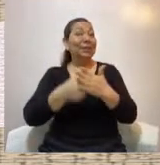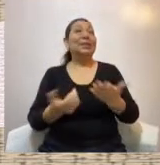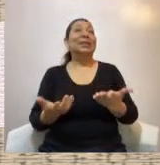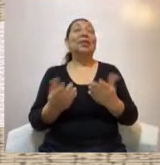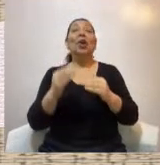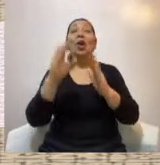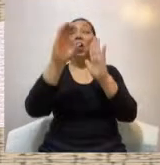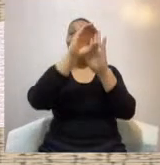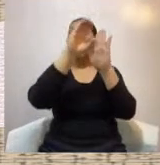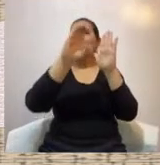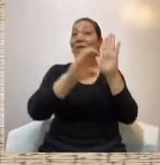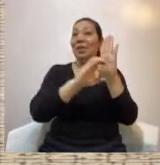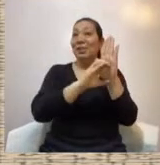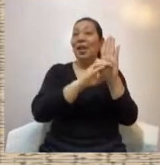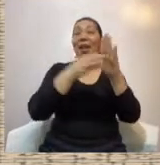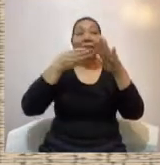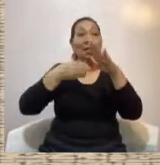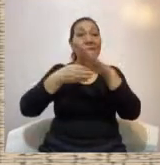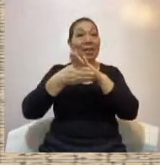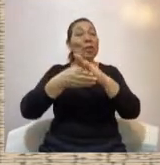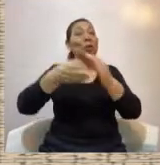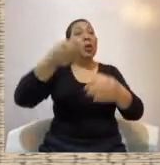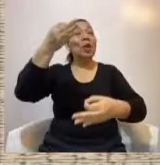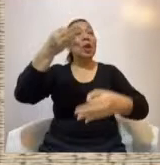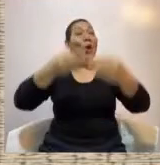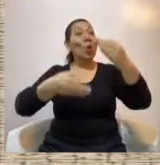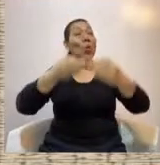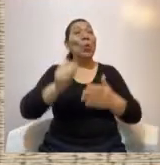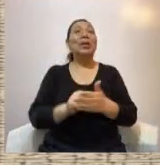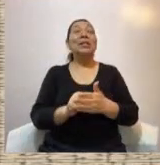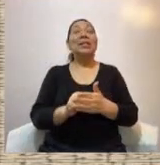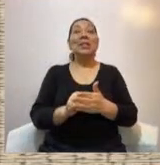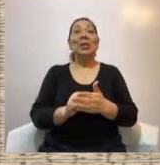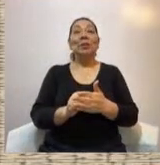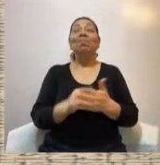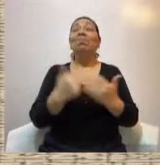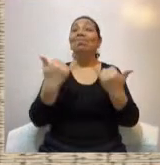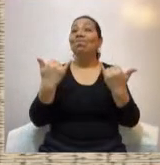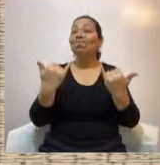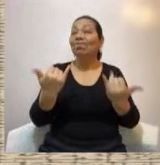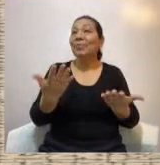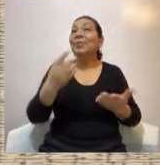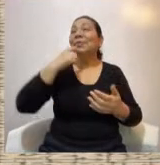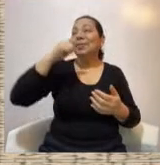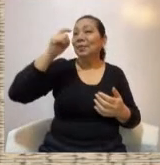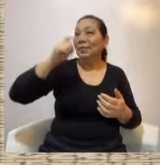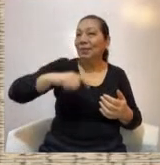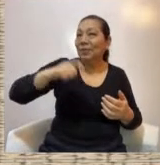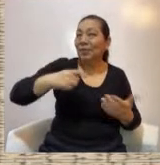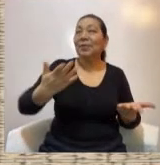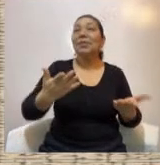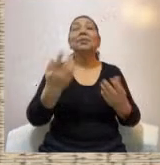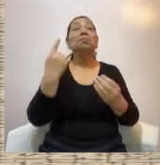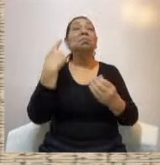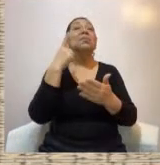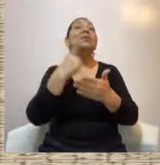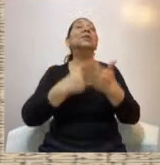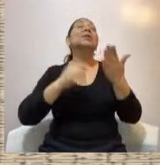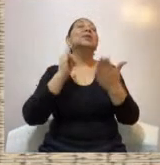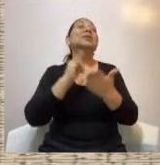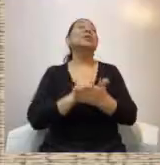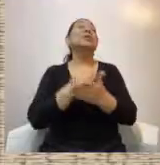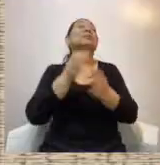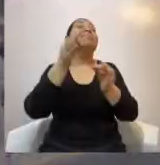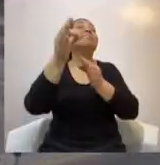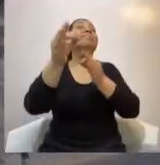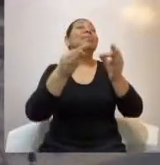en género y constitución dentro de la sentencia es necesario,